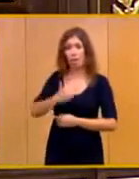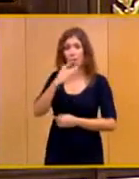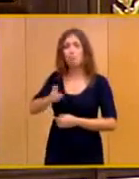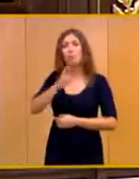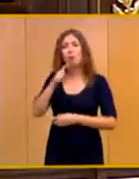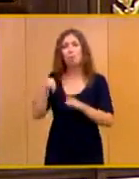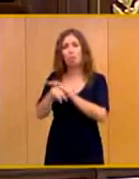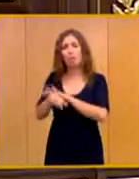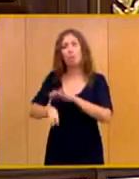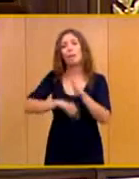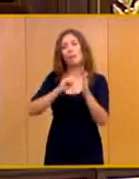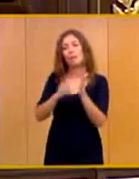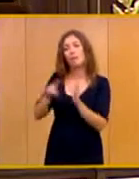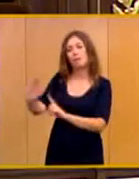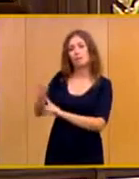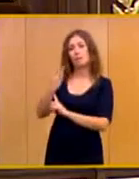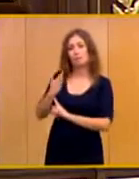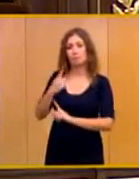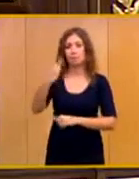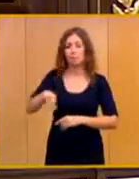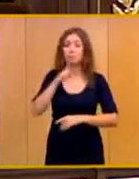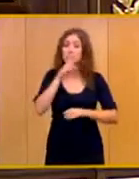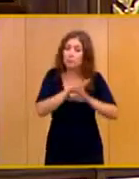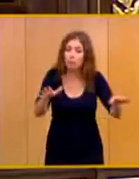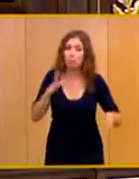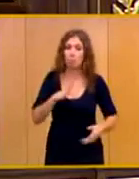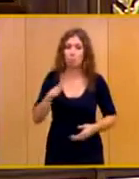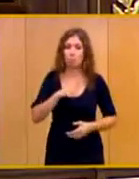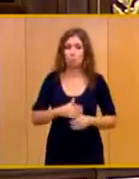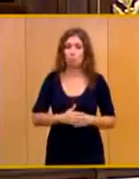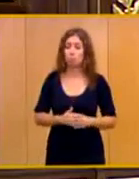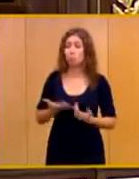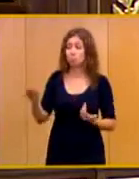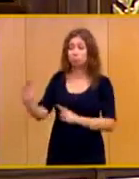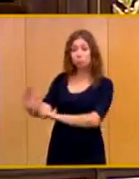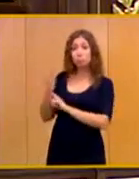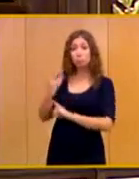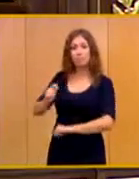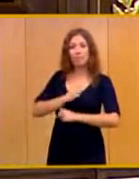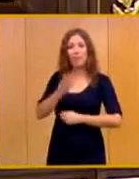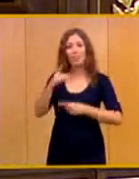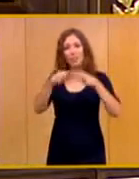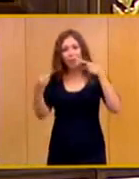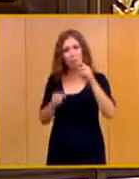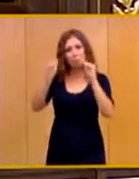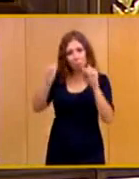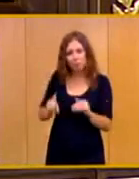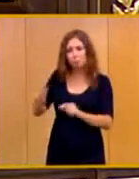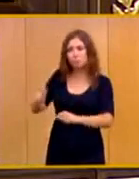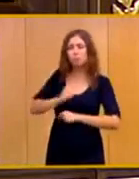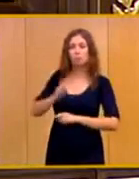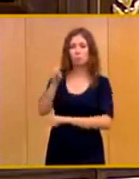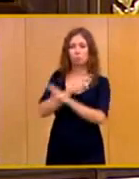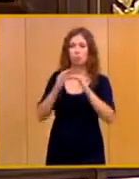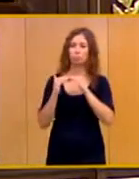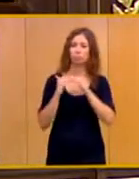que permita reducir... Silencio, por favor. Que permita reducir el déficit y estabilizar y consolidar